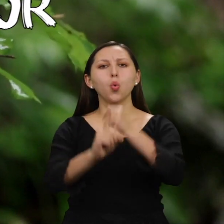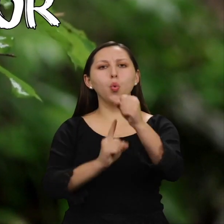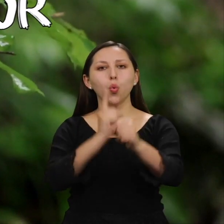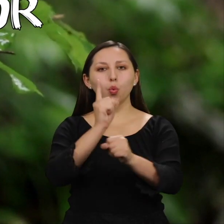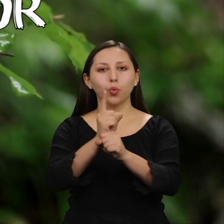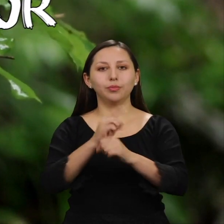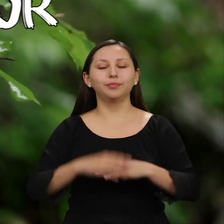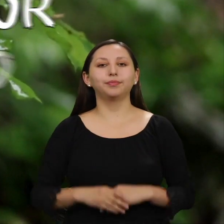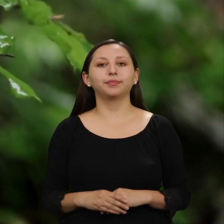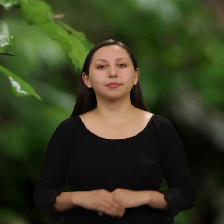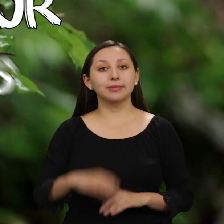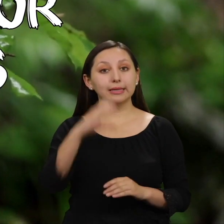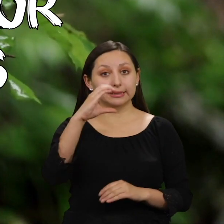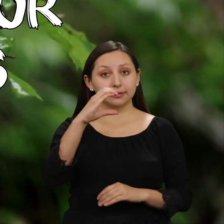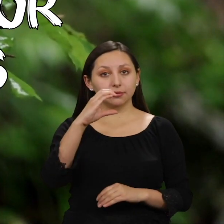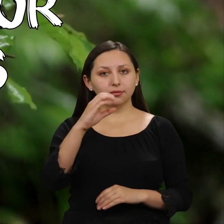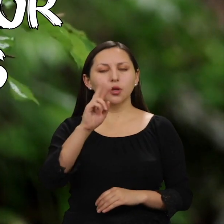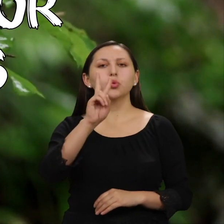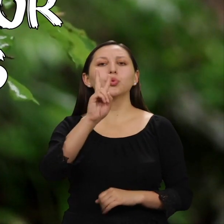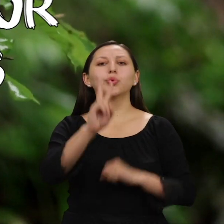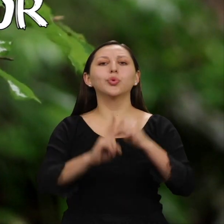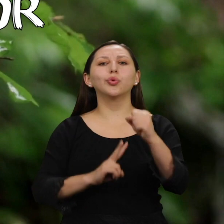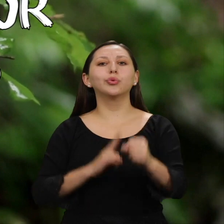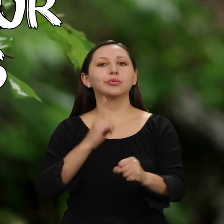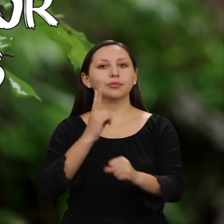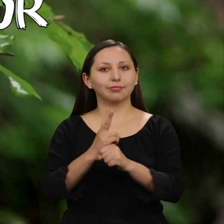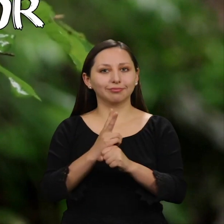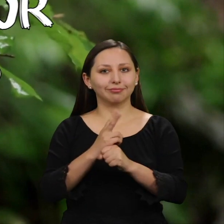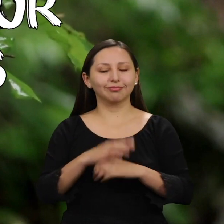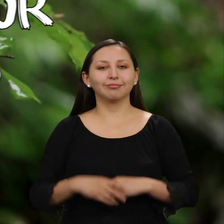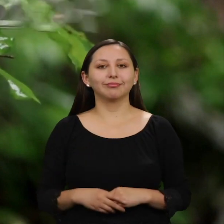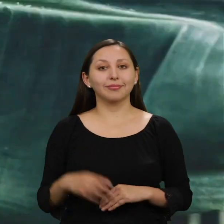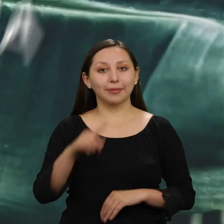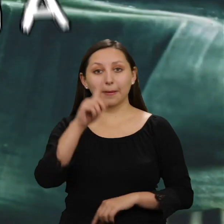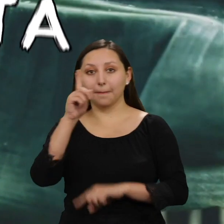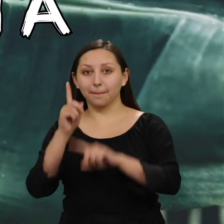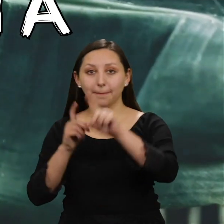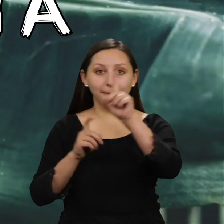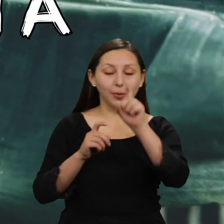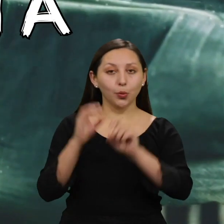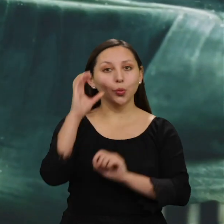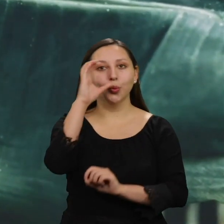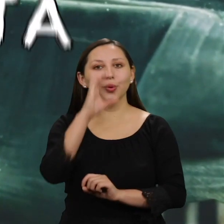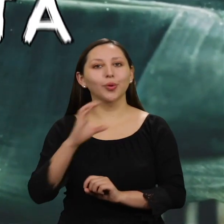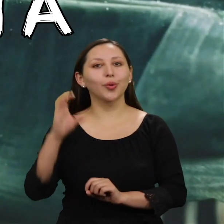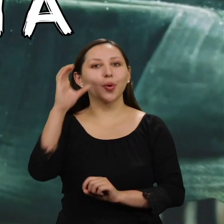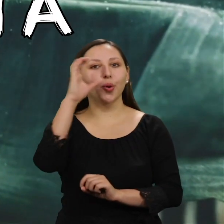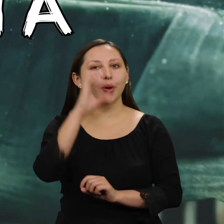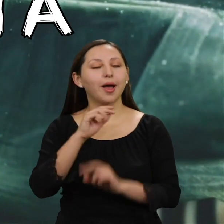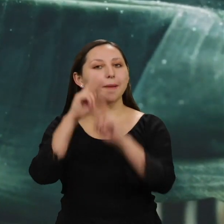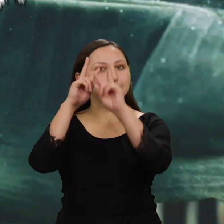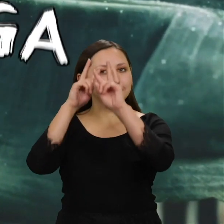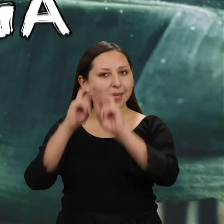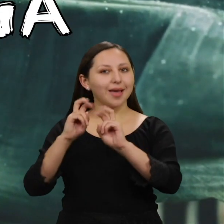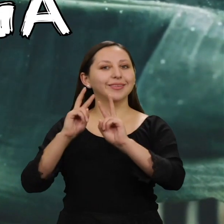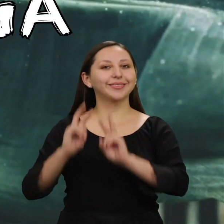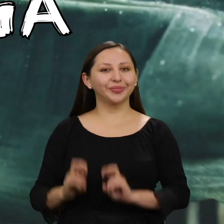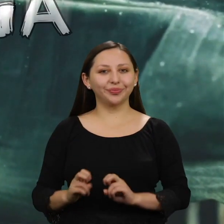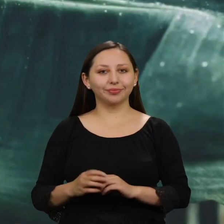de un año Opción C, alrededor de dos años Pregunta, consulta,